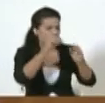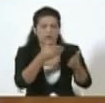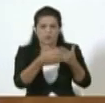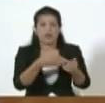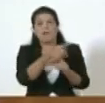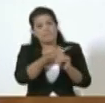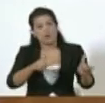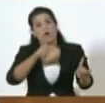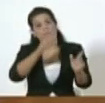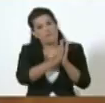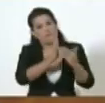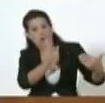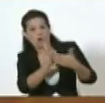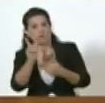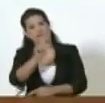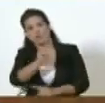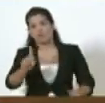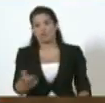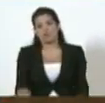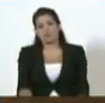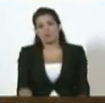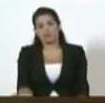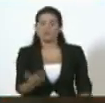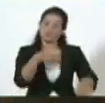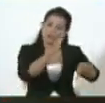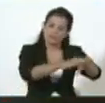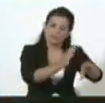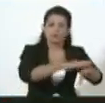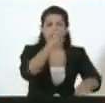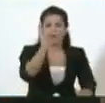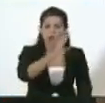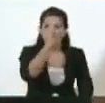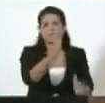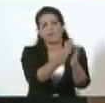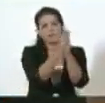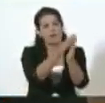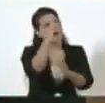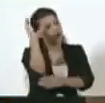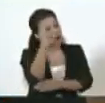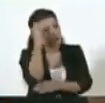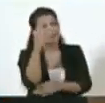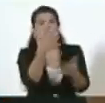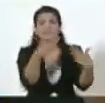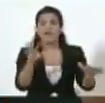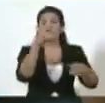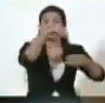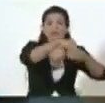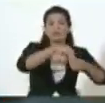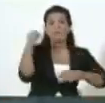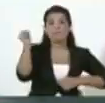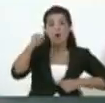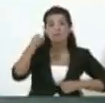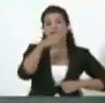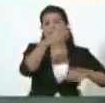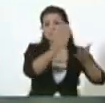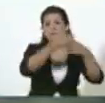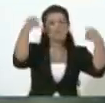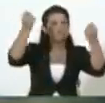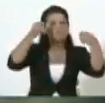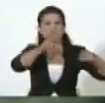Yo llamo a Colombia a que cese la campaña en Bogotá y desde Bogotá contra